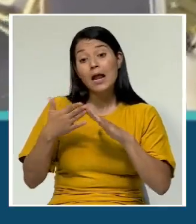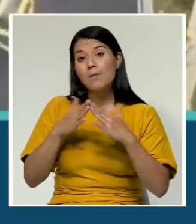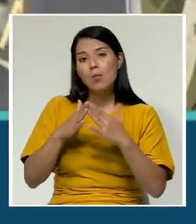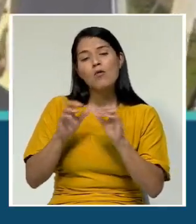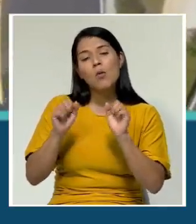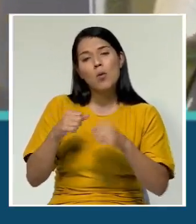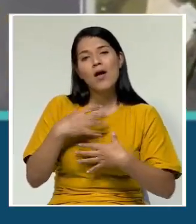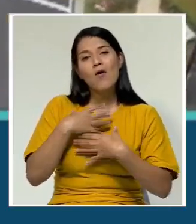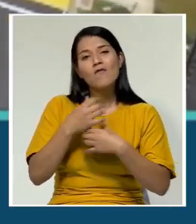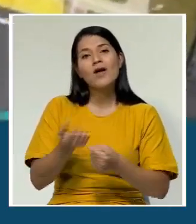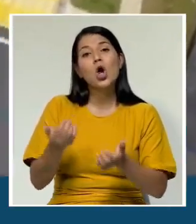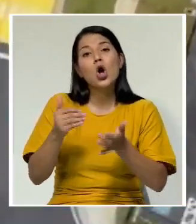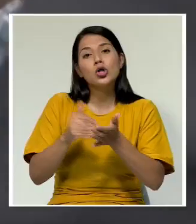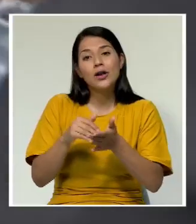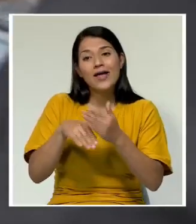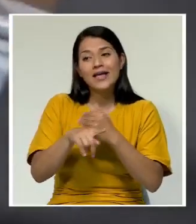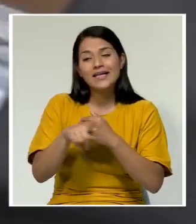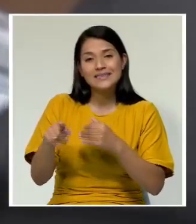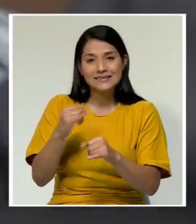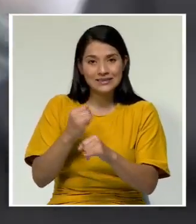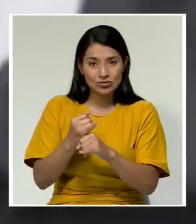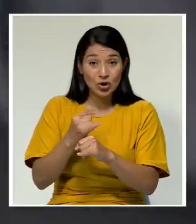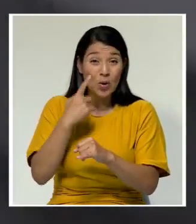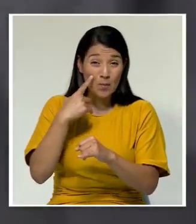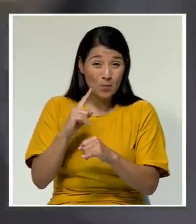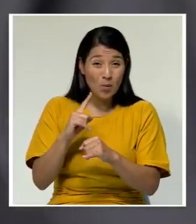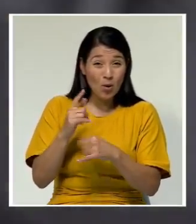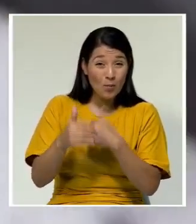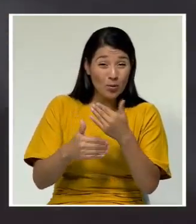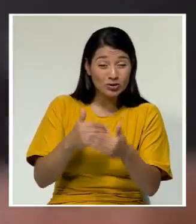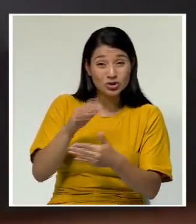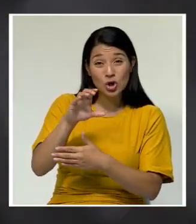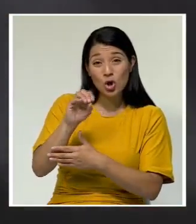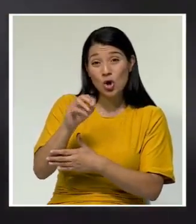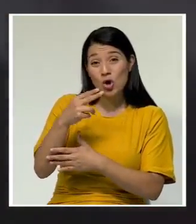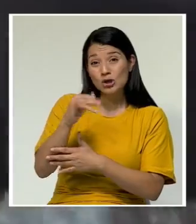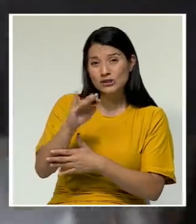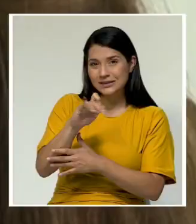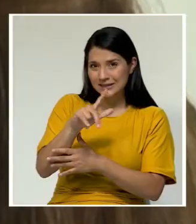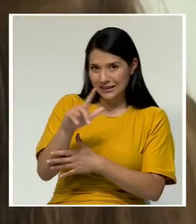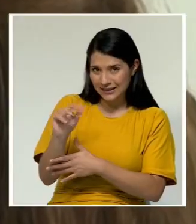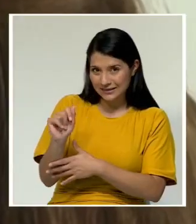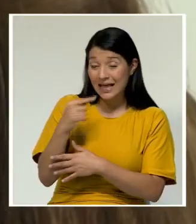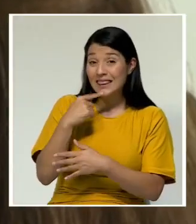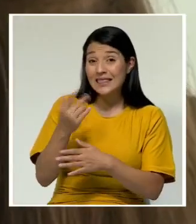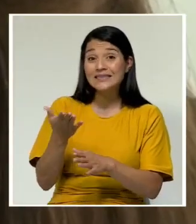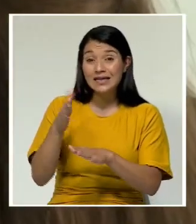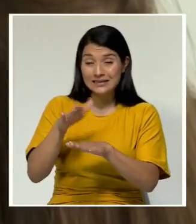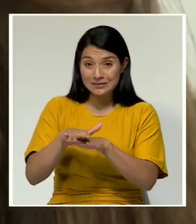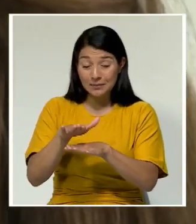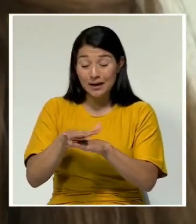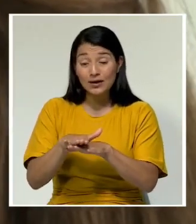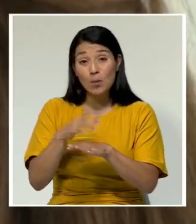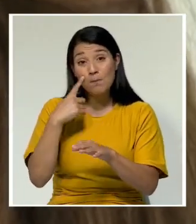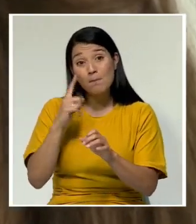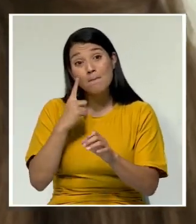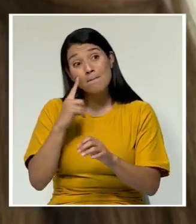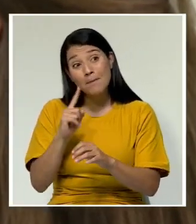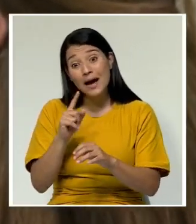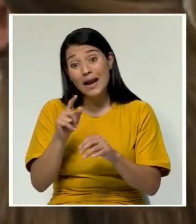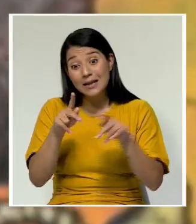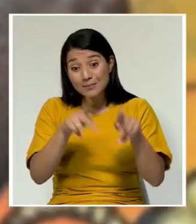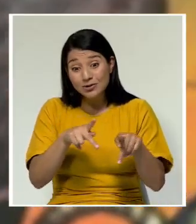Así que nos mantenemos firmes con la aplicación de la regla fiscal. La regla fiscal podría ser uno de los temas que ocupe los primeros planos en